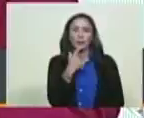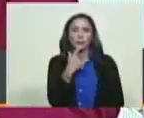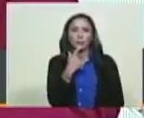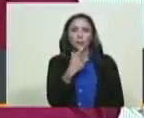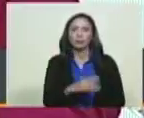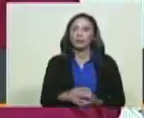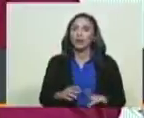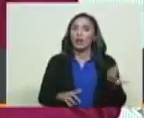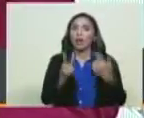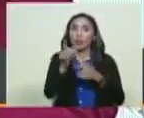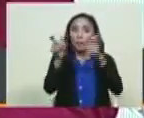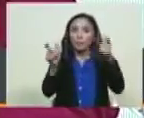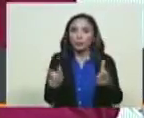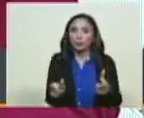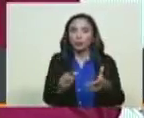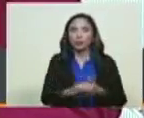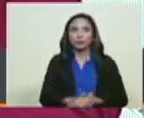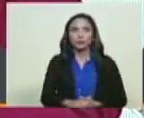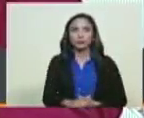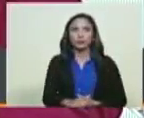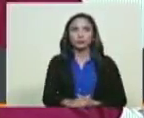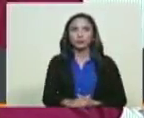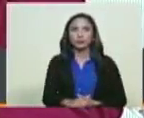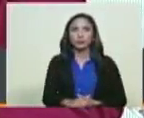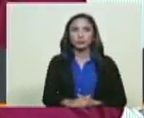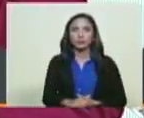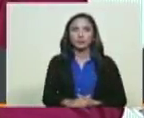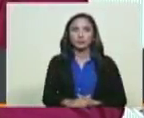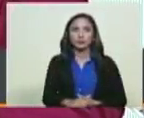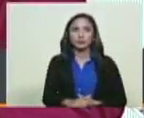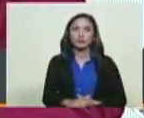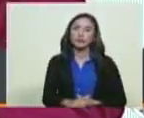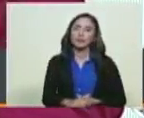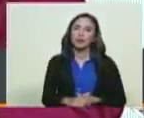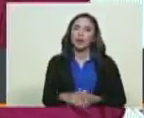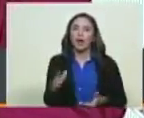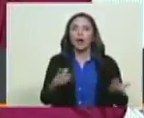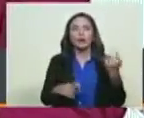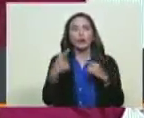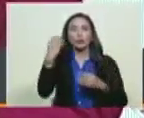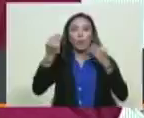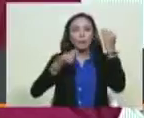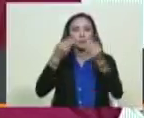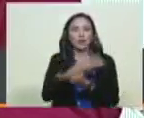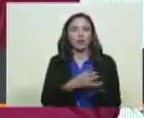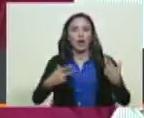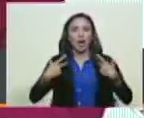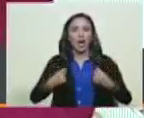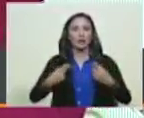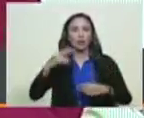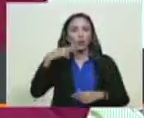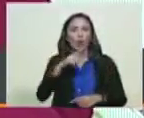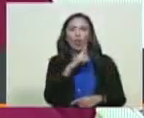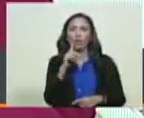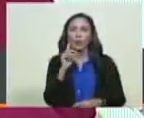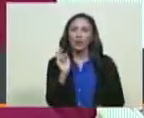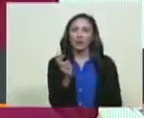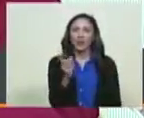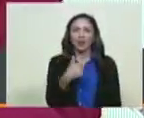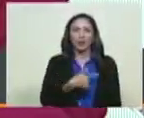personas cristópulos y astro berto parecían que de marte fue aristóbulo y astro berto